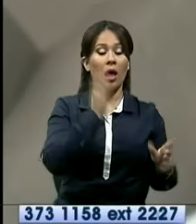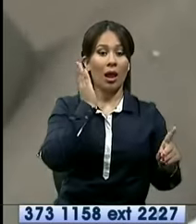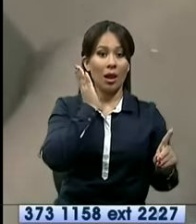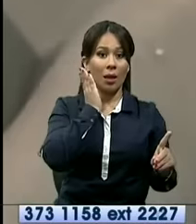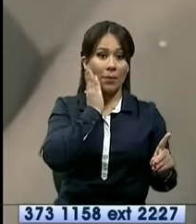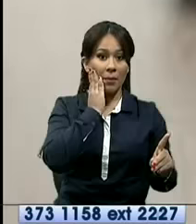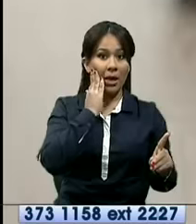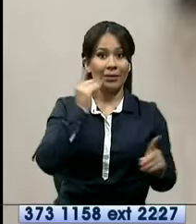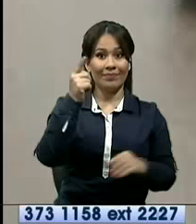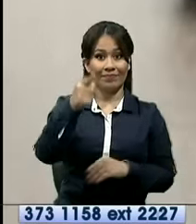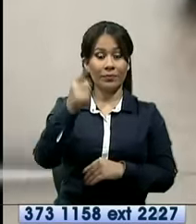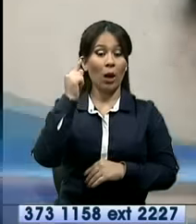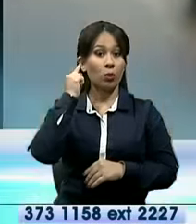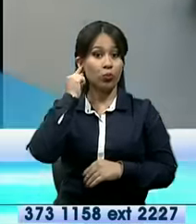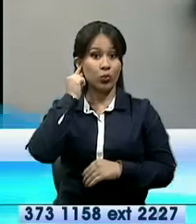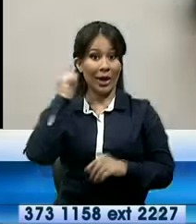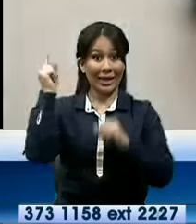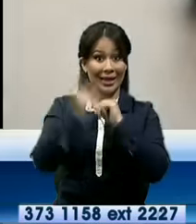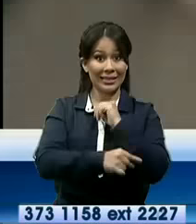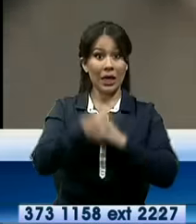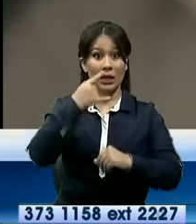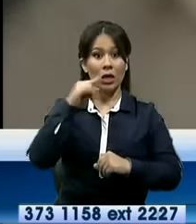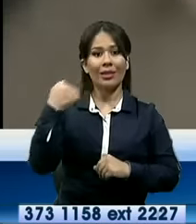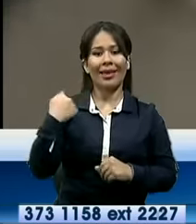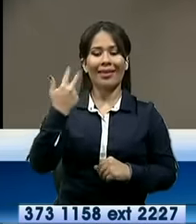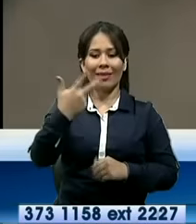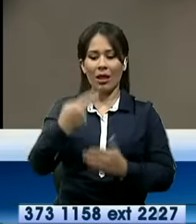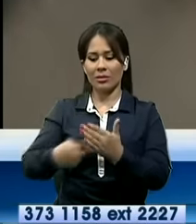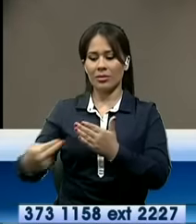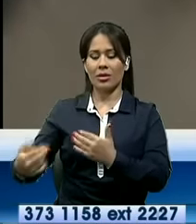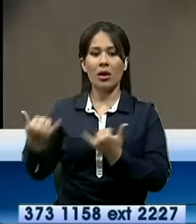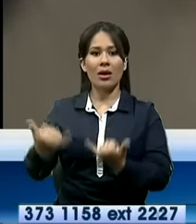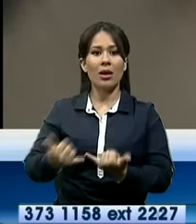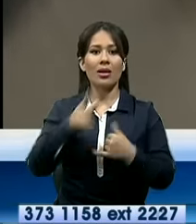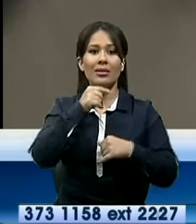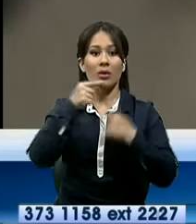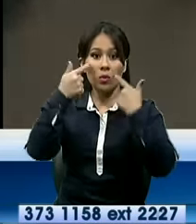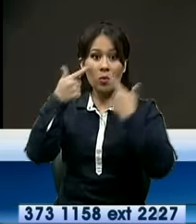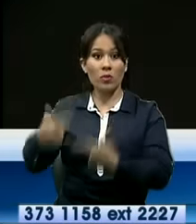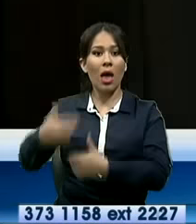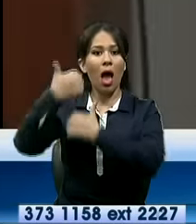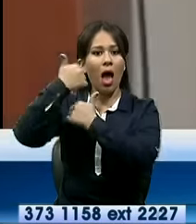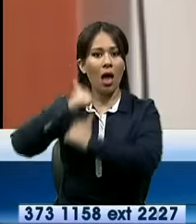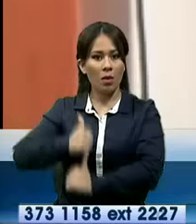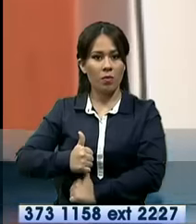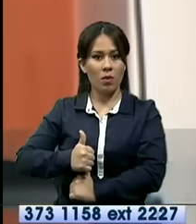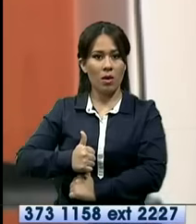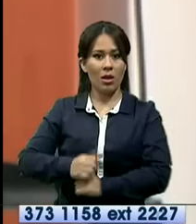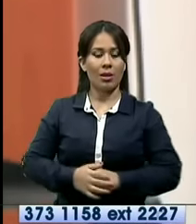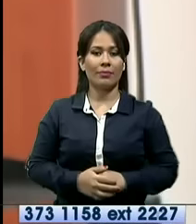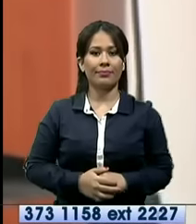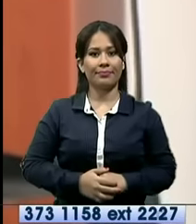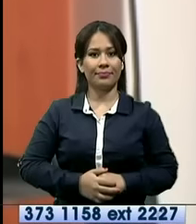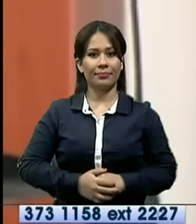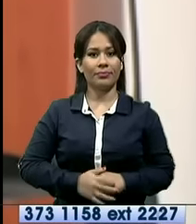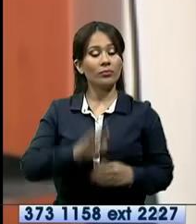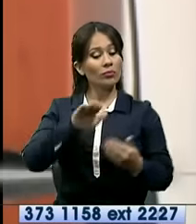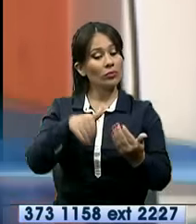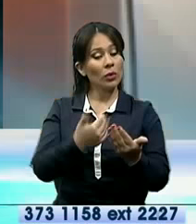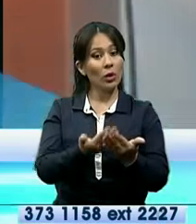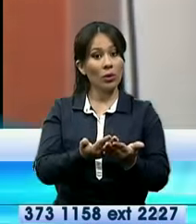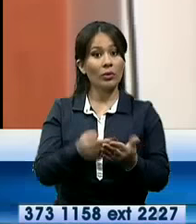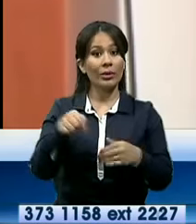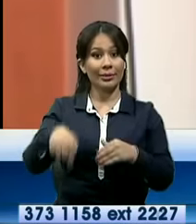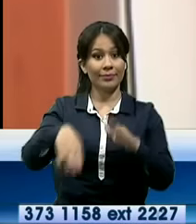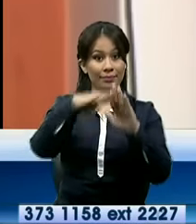tiene 3 hijos menores de edad, quienes ahora permanecen bajo la custodia de la abuela materna. Todo esto se da para que la autoridad